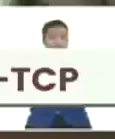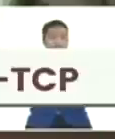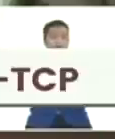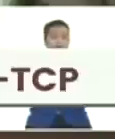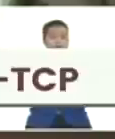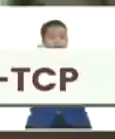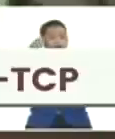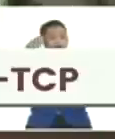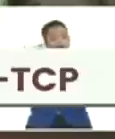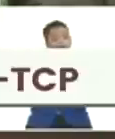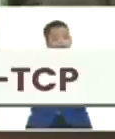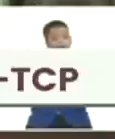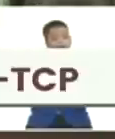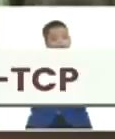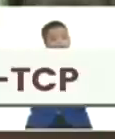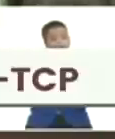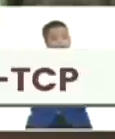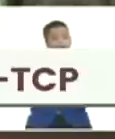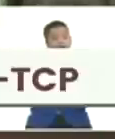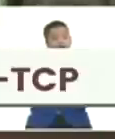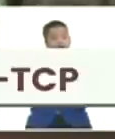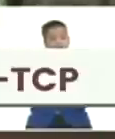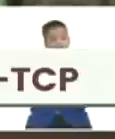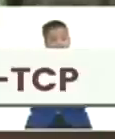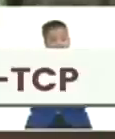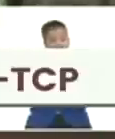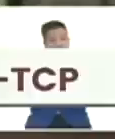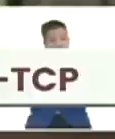de que se envíe a otro.